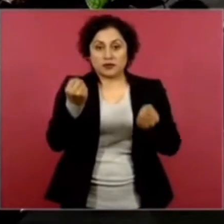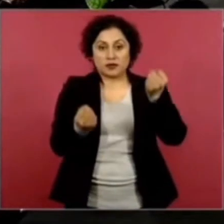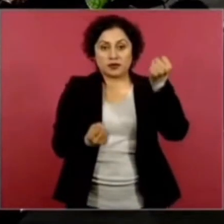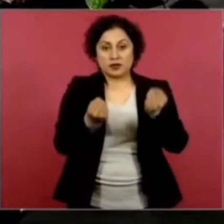secuestro como 70%. ¿Pon secuestro?